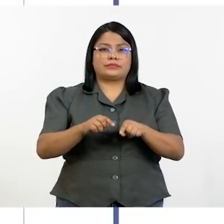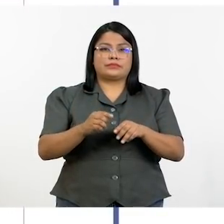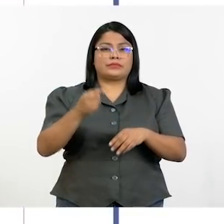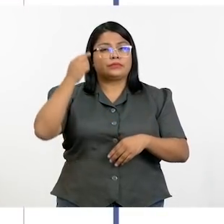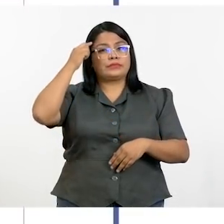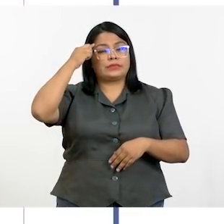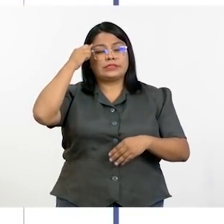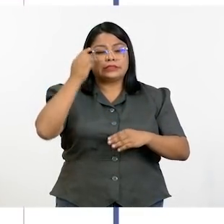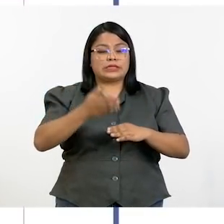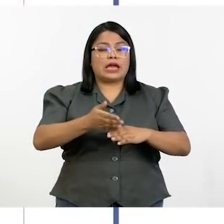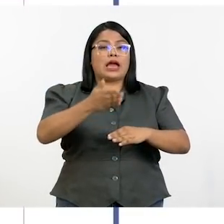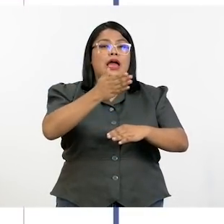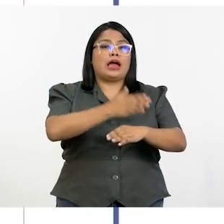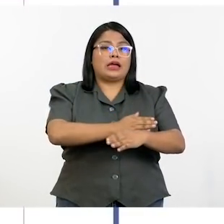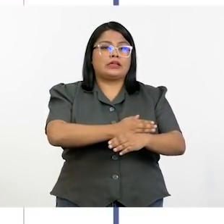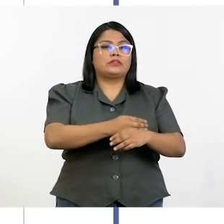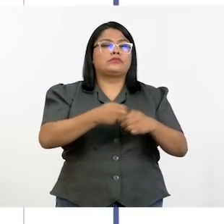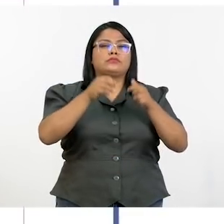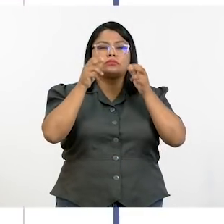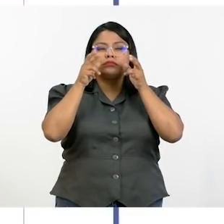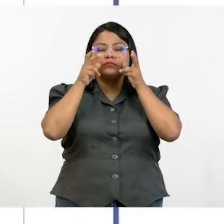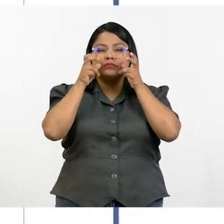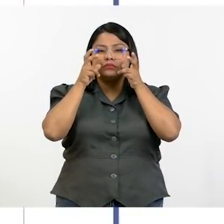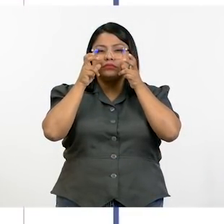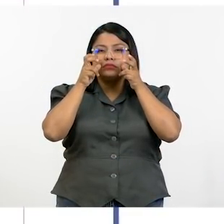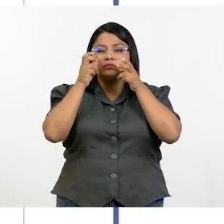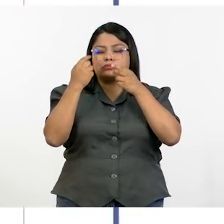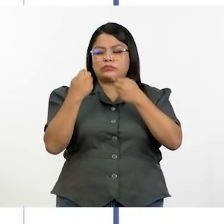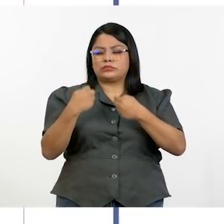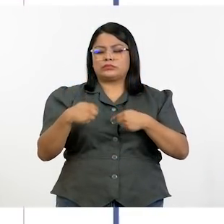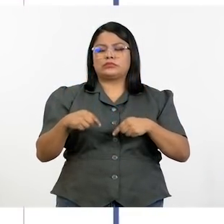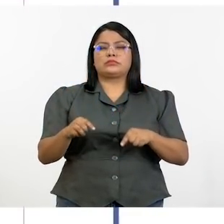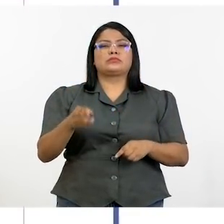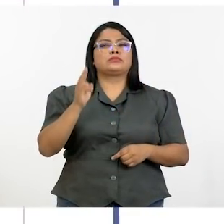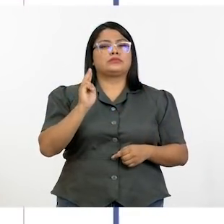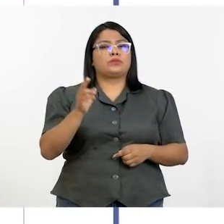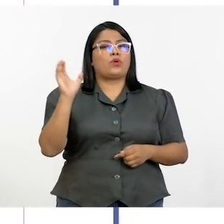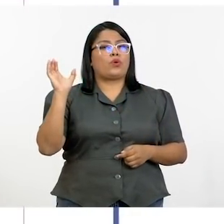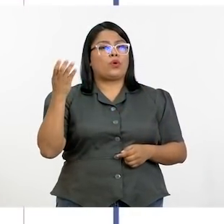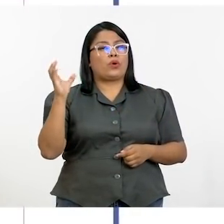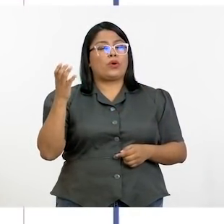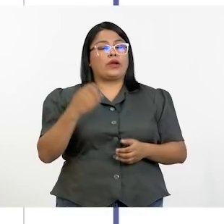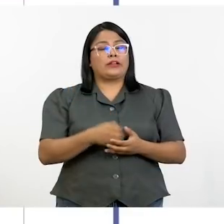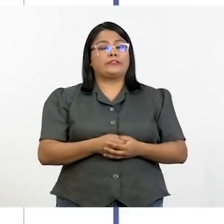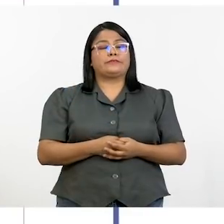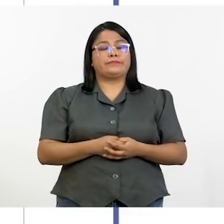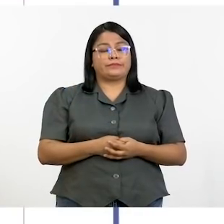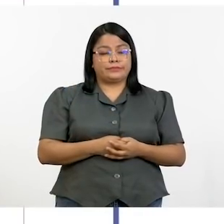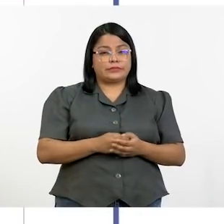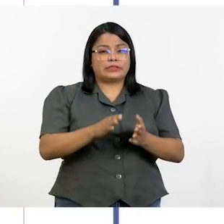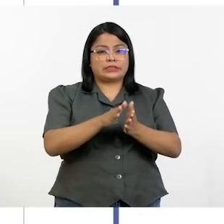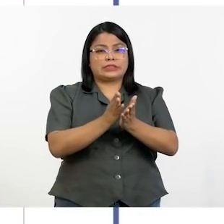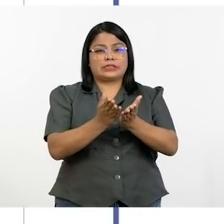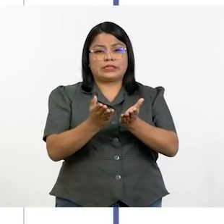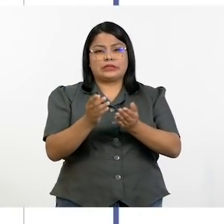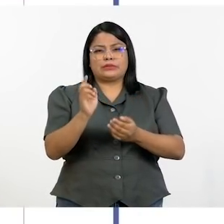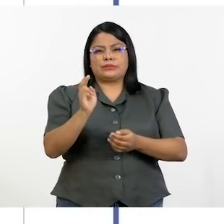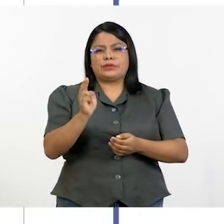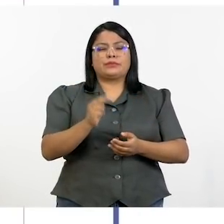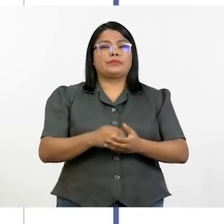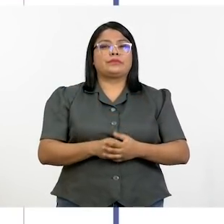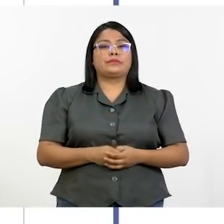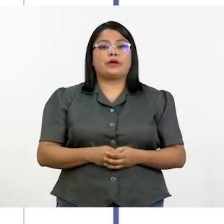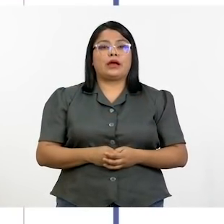la anticipación. Como pueden observar, se mantiene con el mismo color en que aparece en el libro de